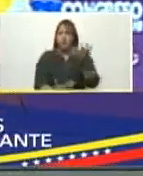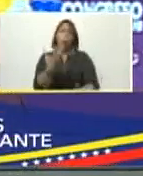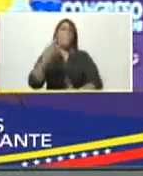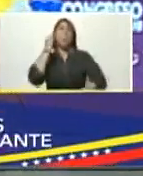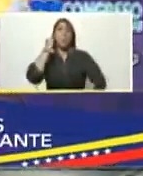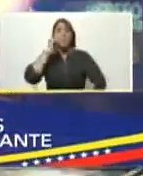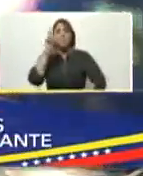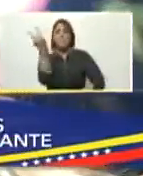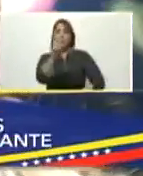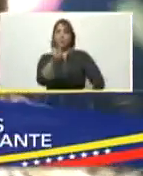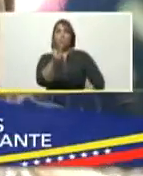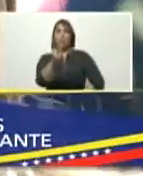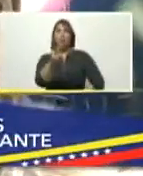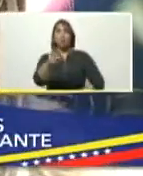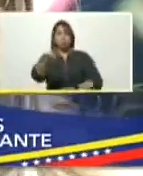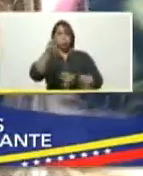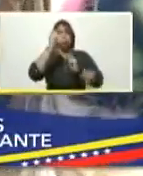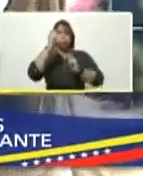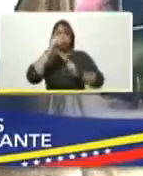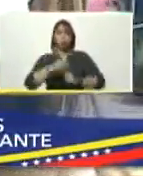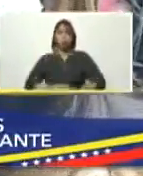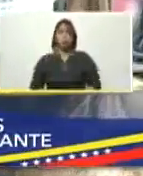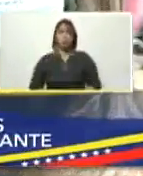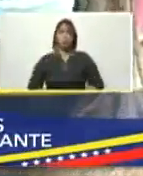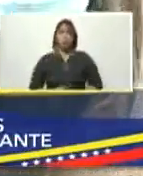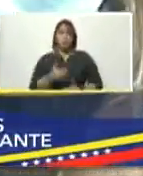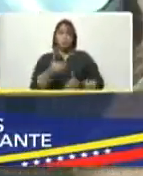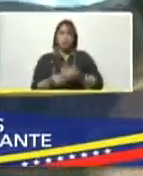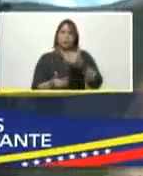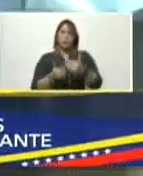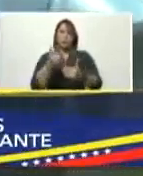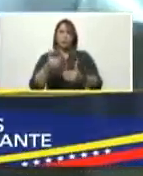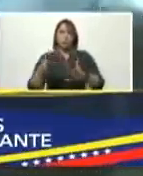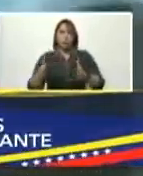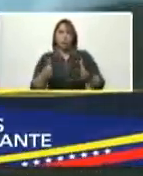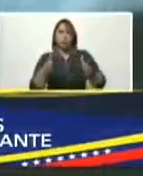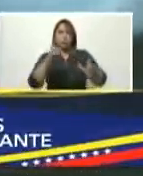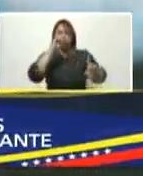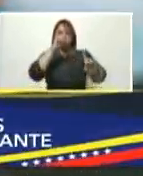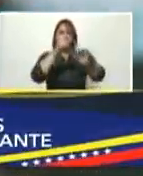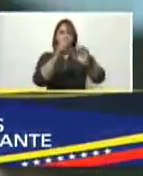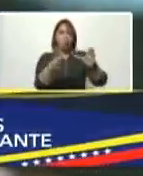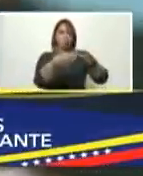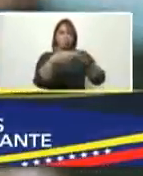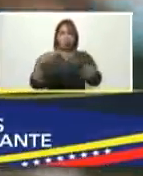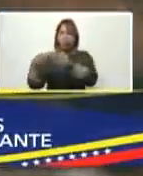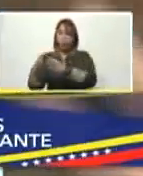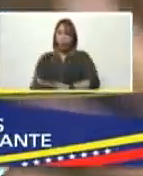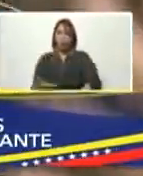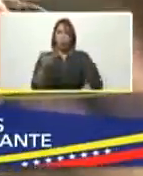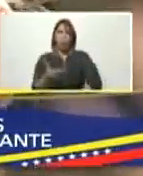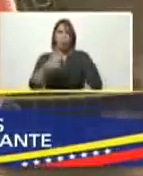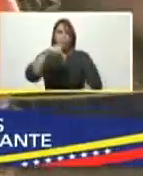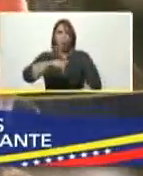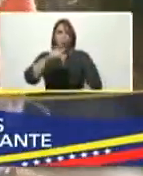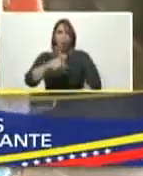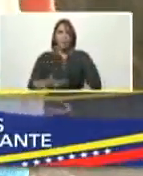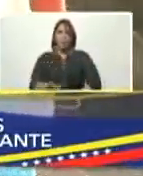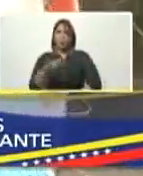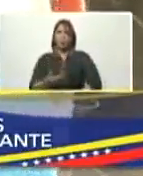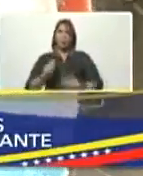venezolana ha aprendido a llevar adelante y a conducir las organizaciones fundamentales que hoy rigen la